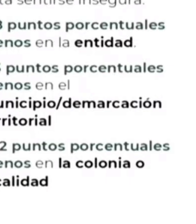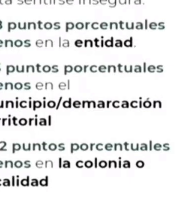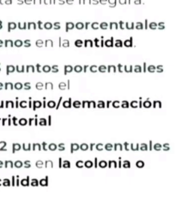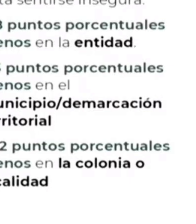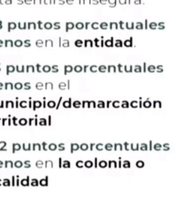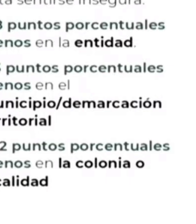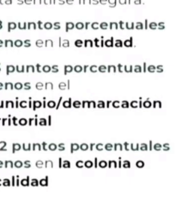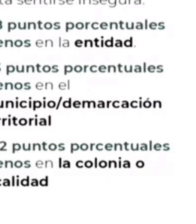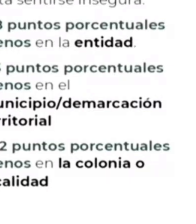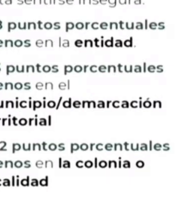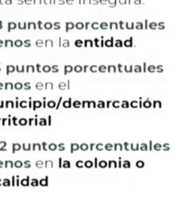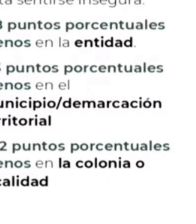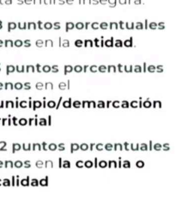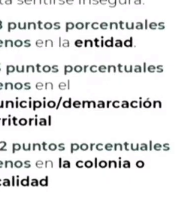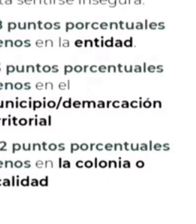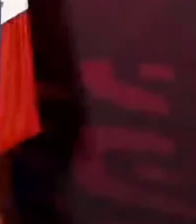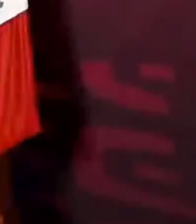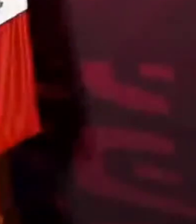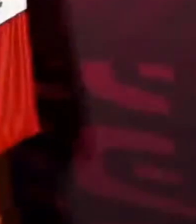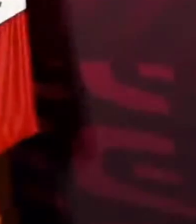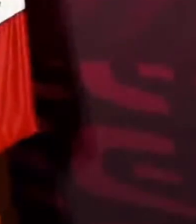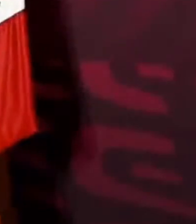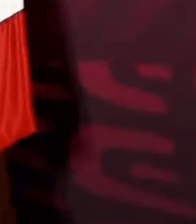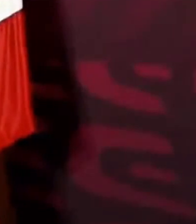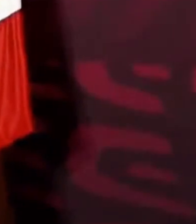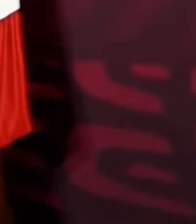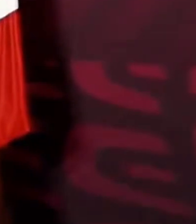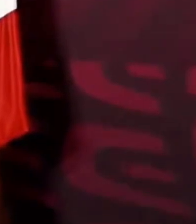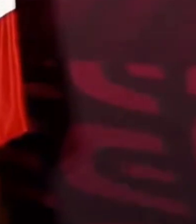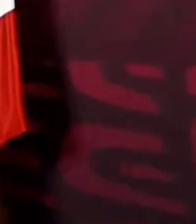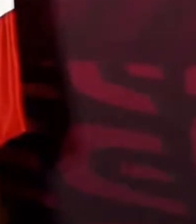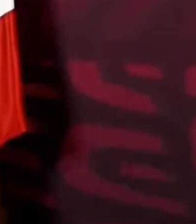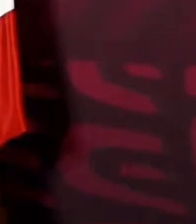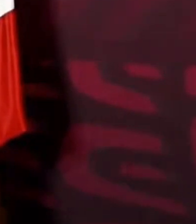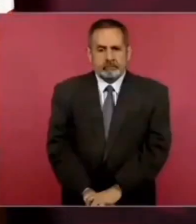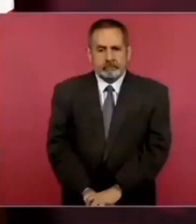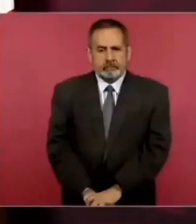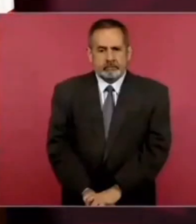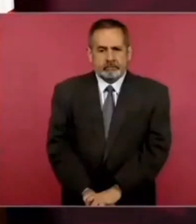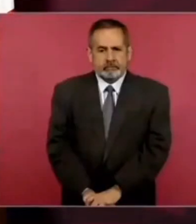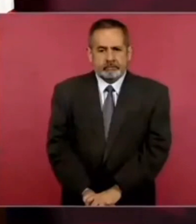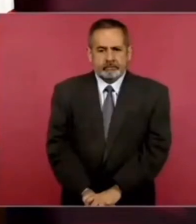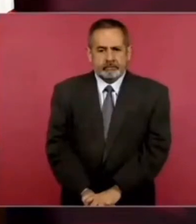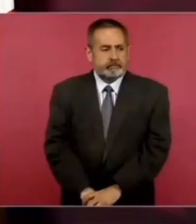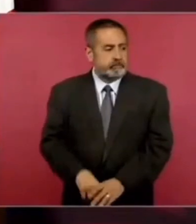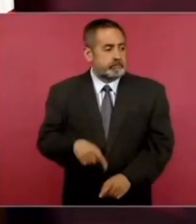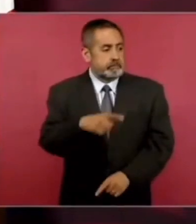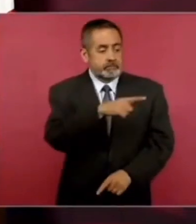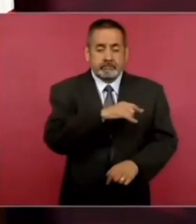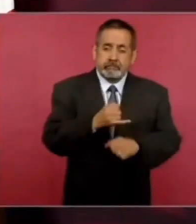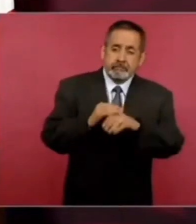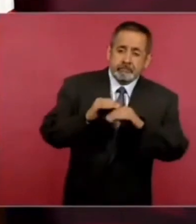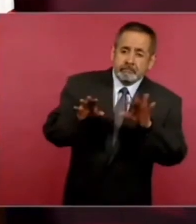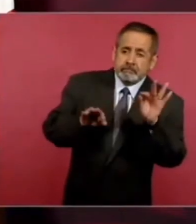campaña de los medios de manipulación, la gente